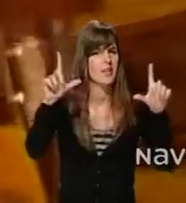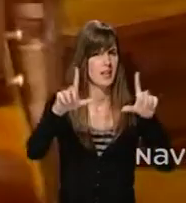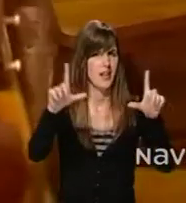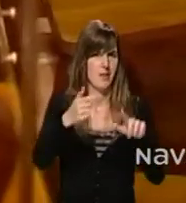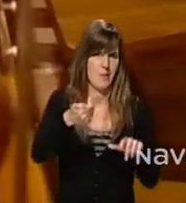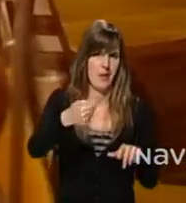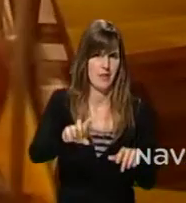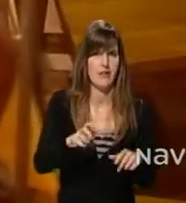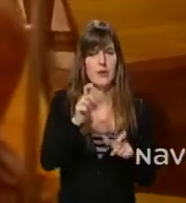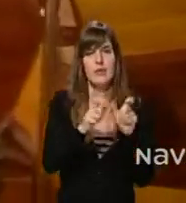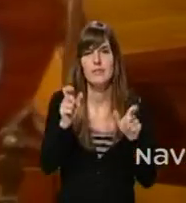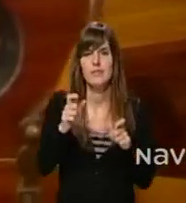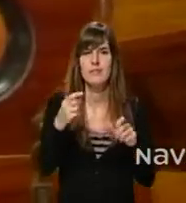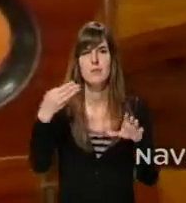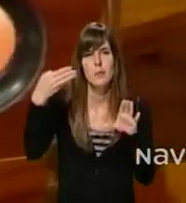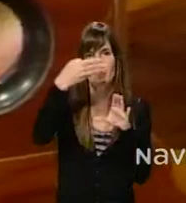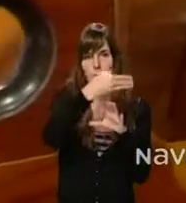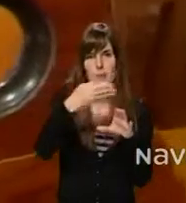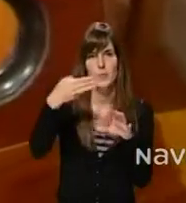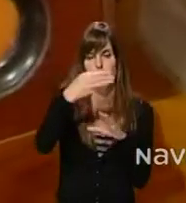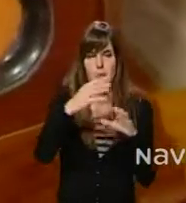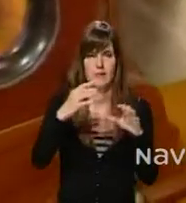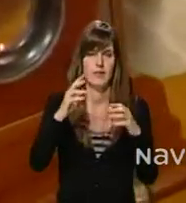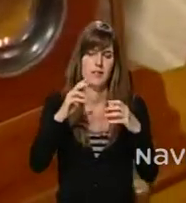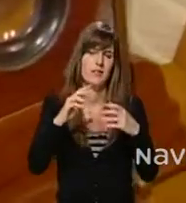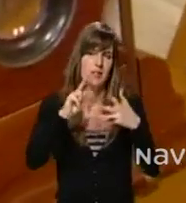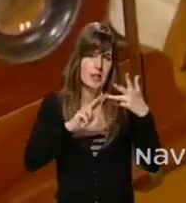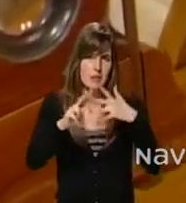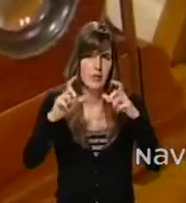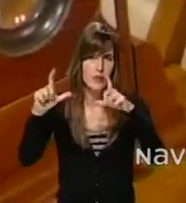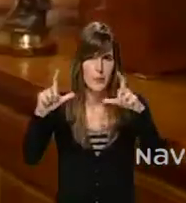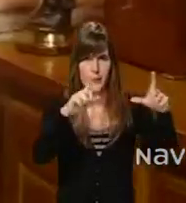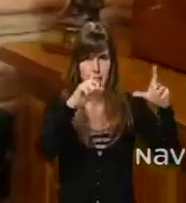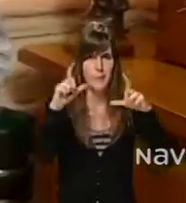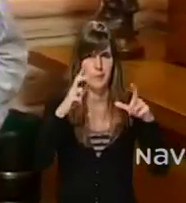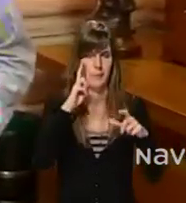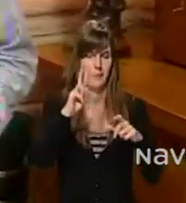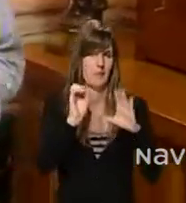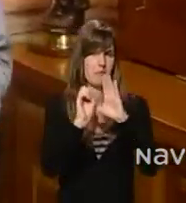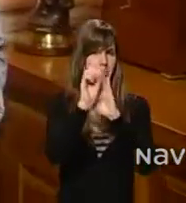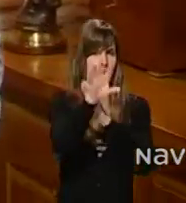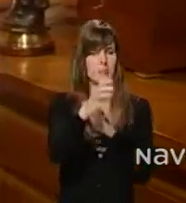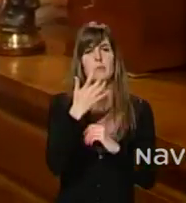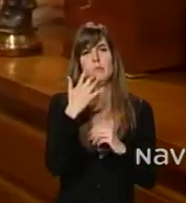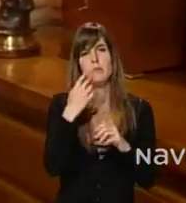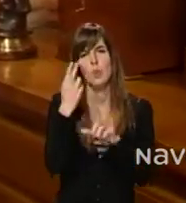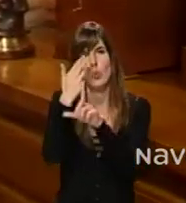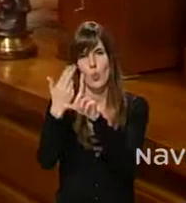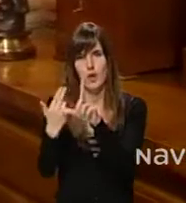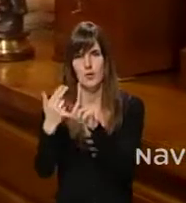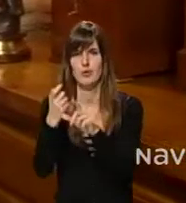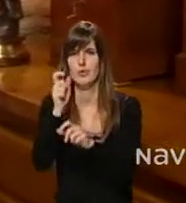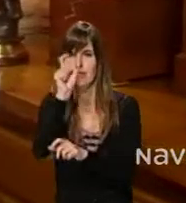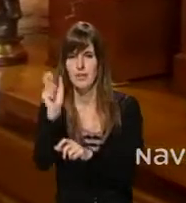con sus colecciones de vistas fotográficas, estereoscópicas y fotográficas, por ejemplo, como es este caso, de cuadros de